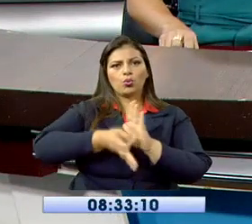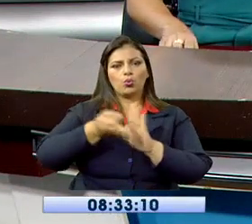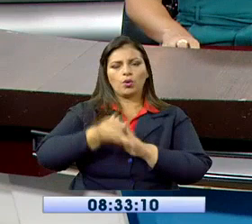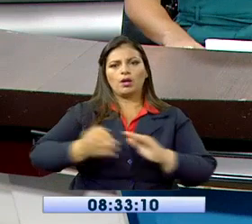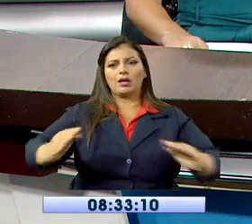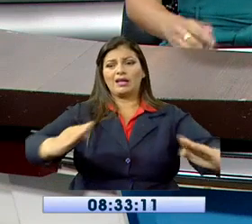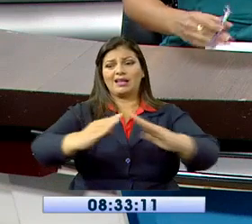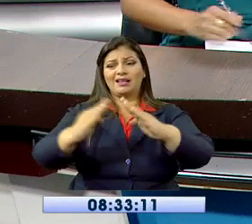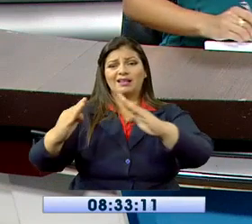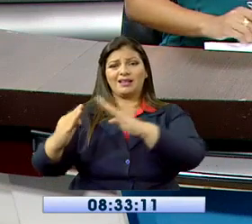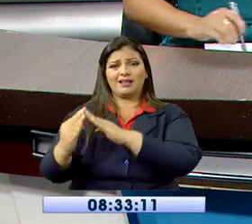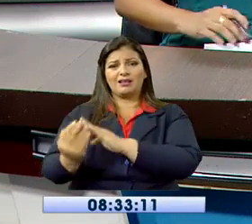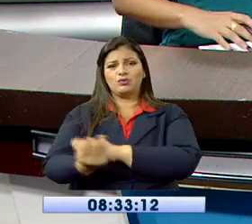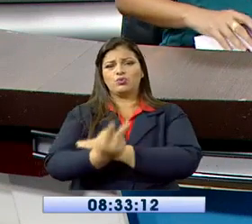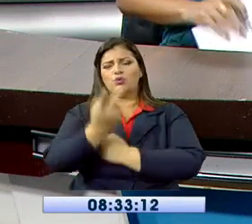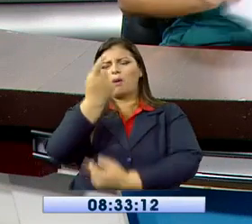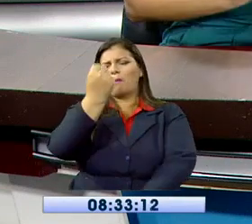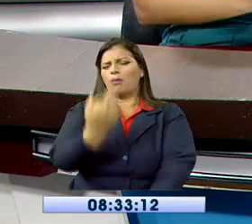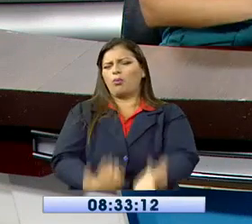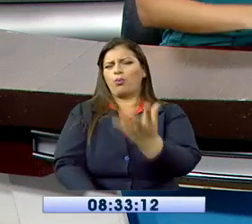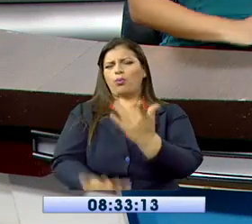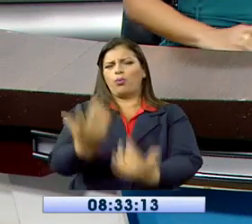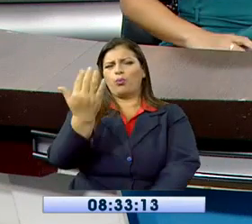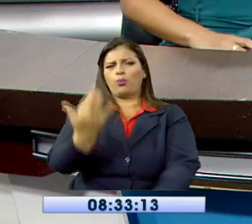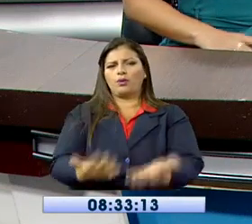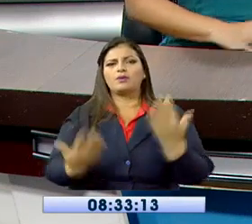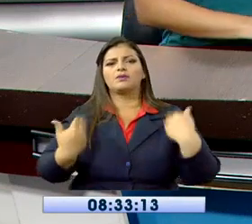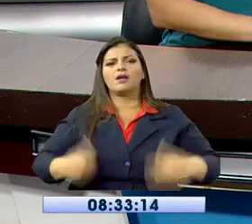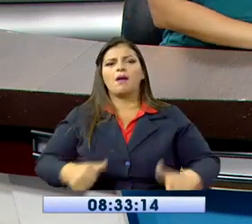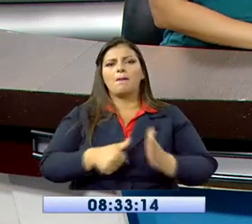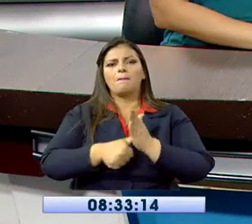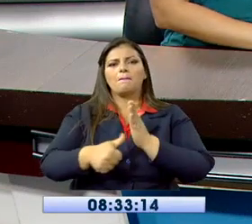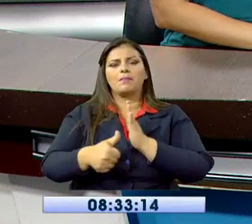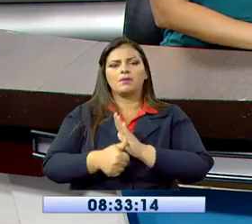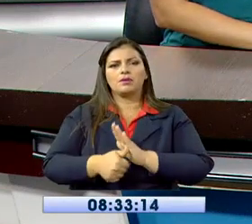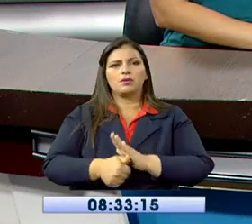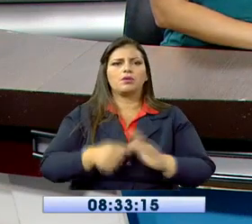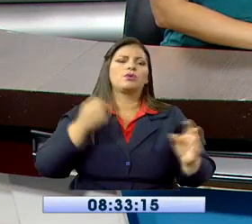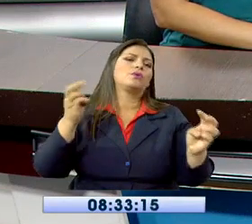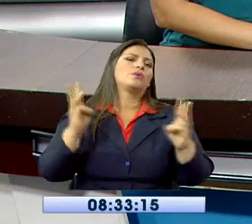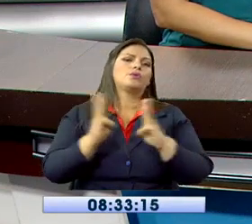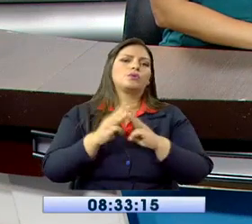El Ministerio de Inclusión Económica y Social entregó ayuda humanitaria de inmediato.